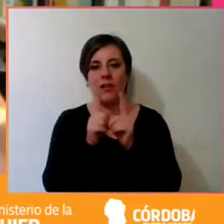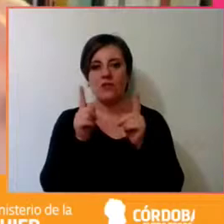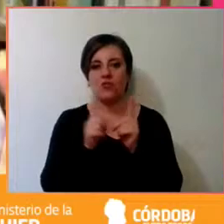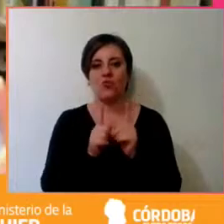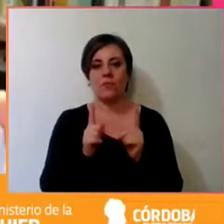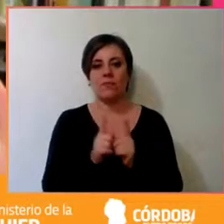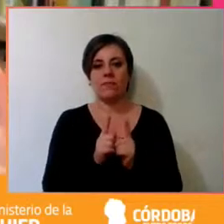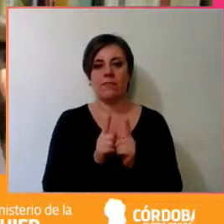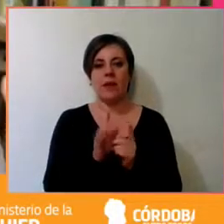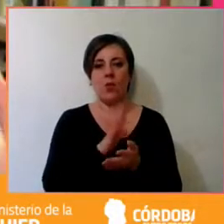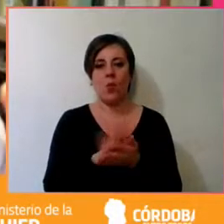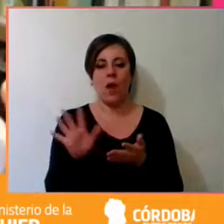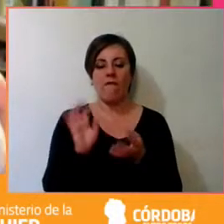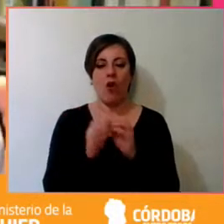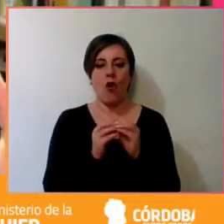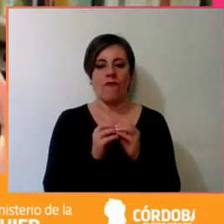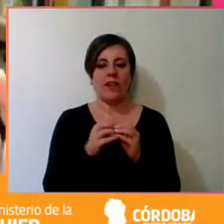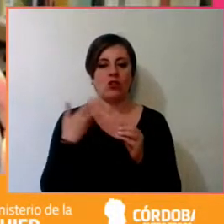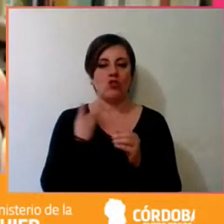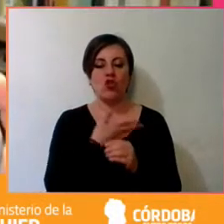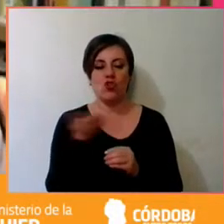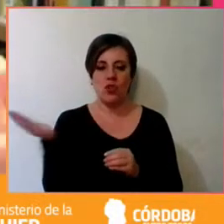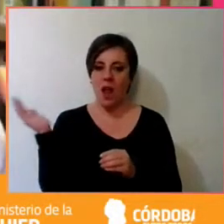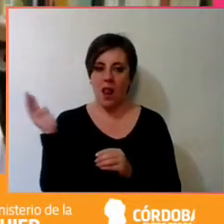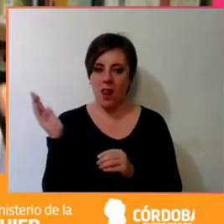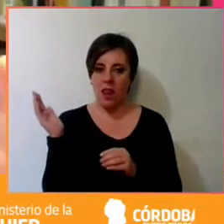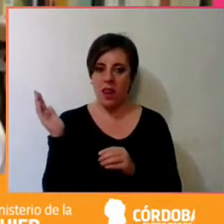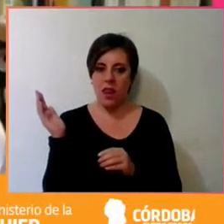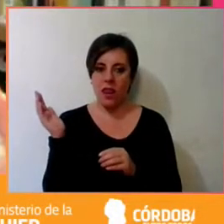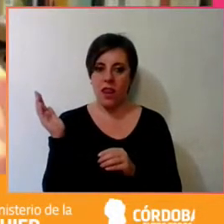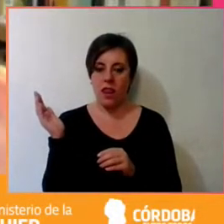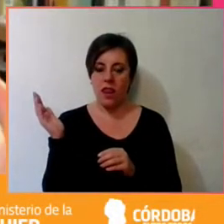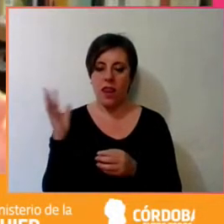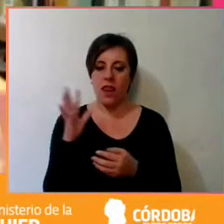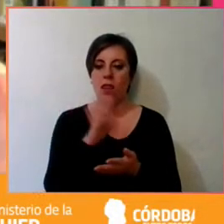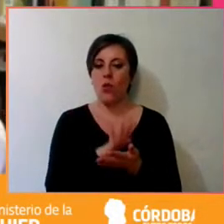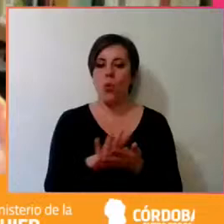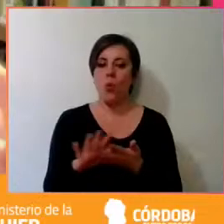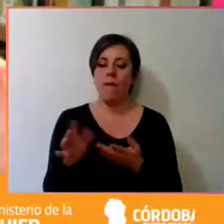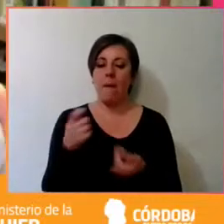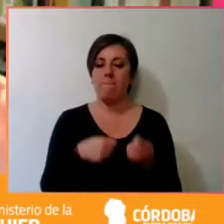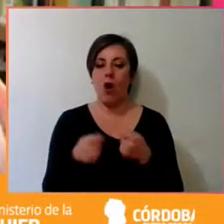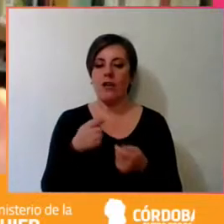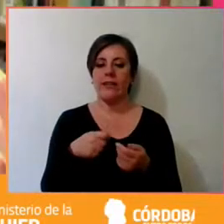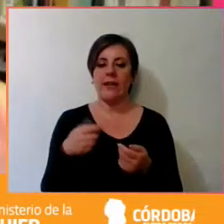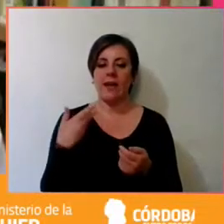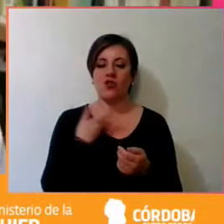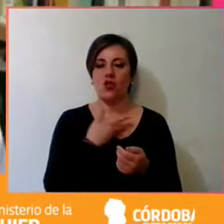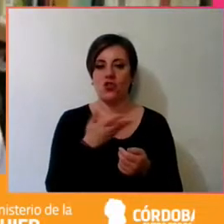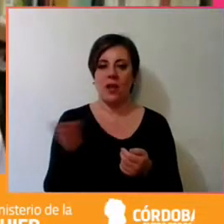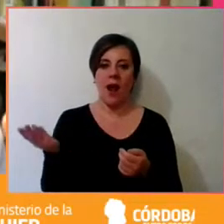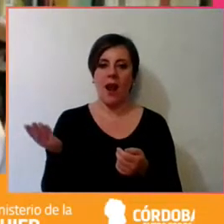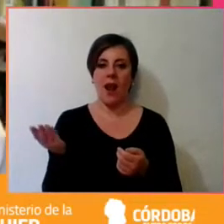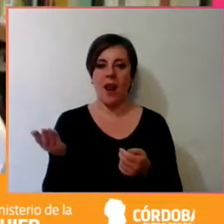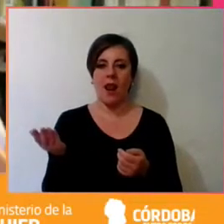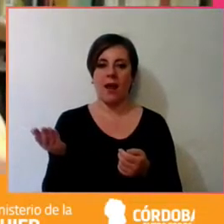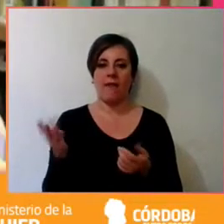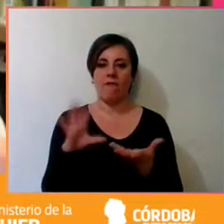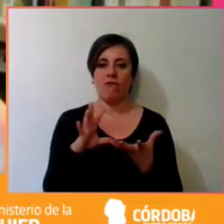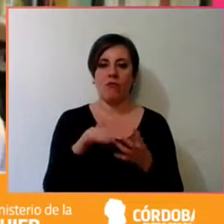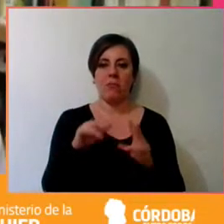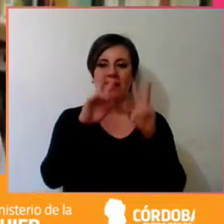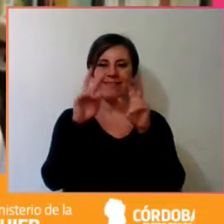un nuevo conflicto social. Esta nueva política social, esta nueva agenda pública, tiene